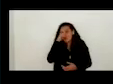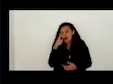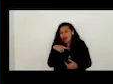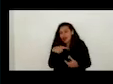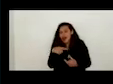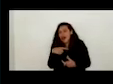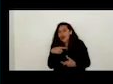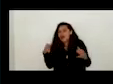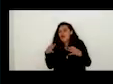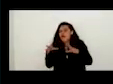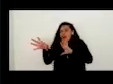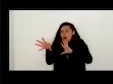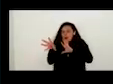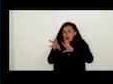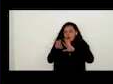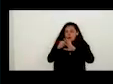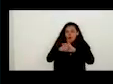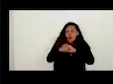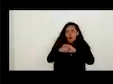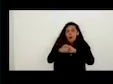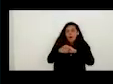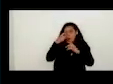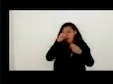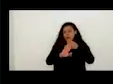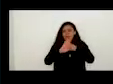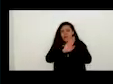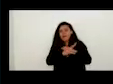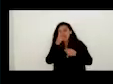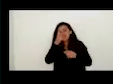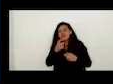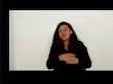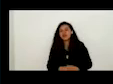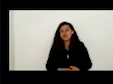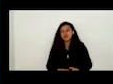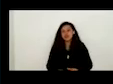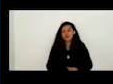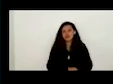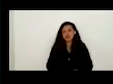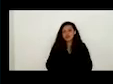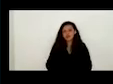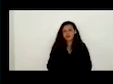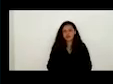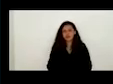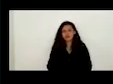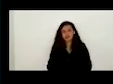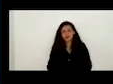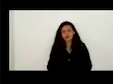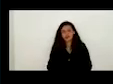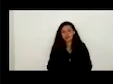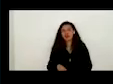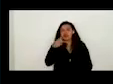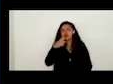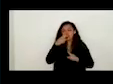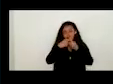que obviamente el frío los ataque de una manera mucho más rápida y que pueda bajar su temperatura y